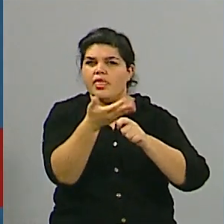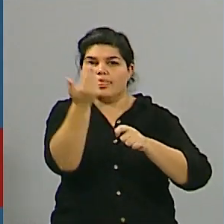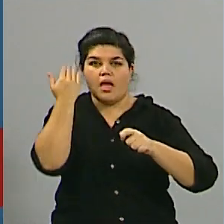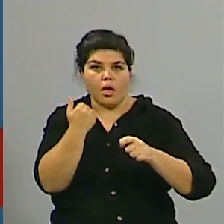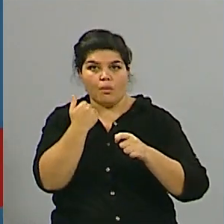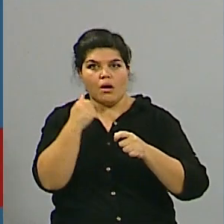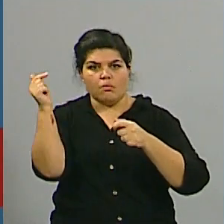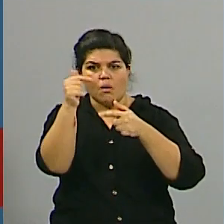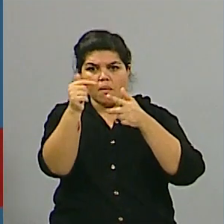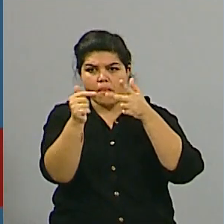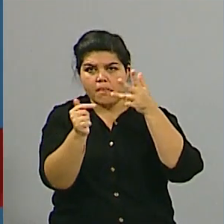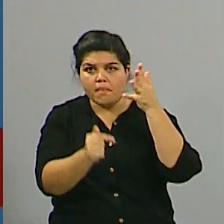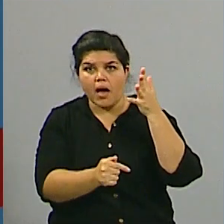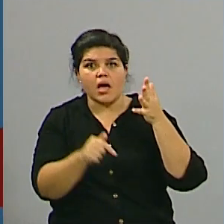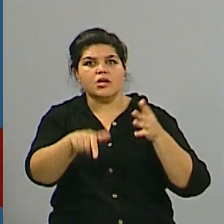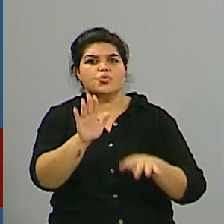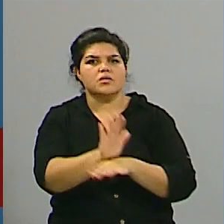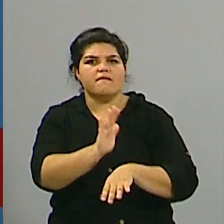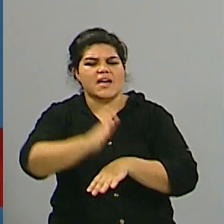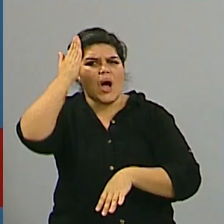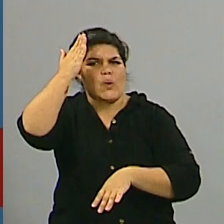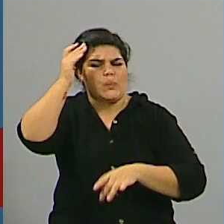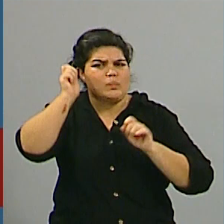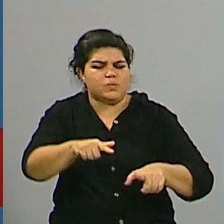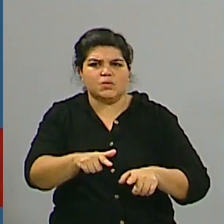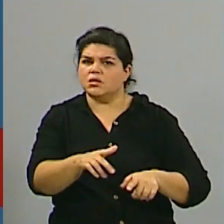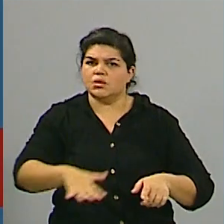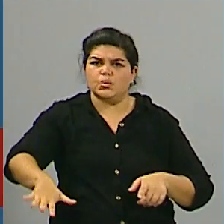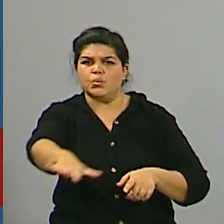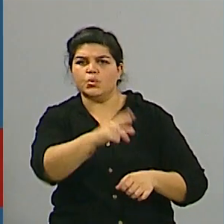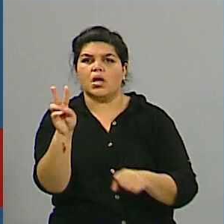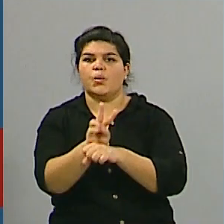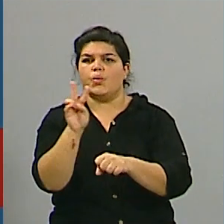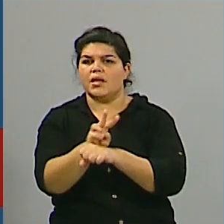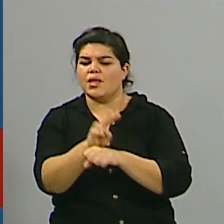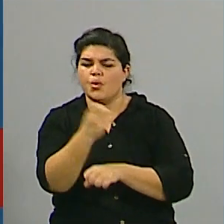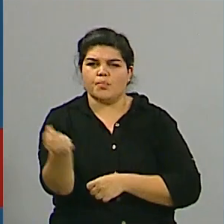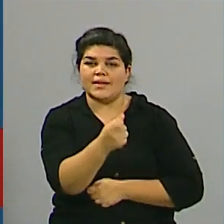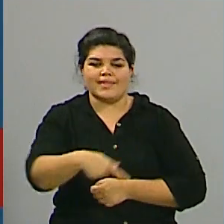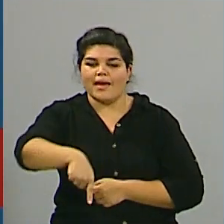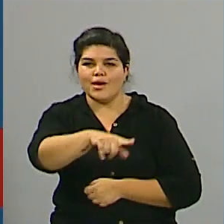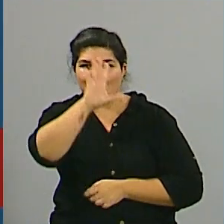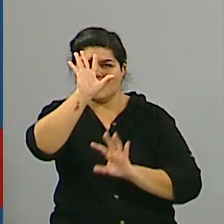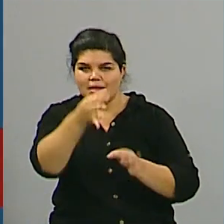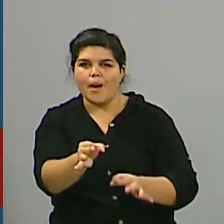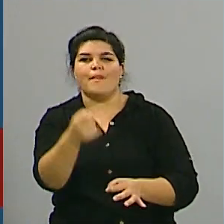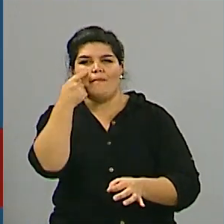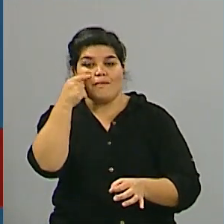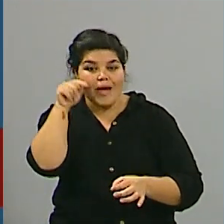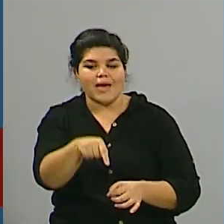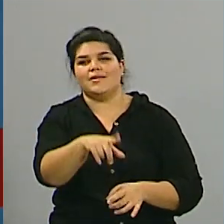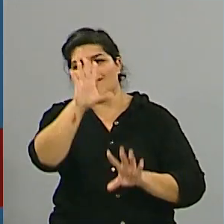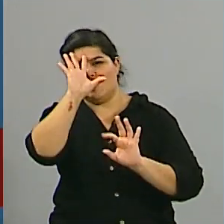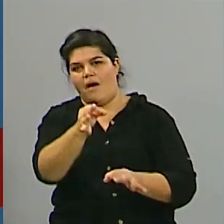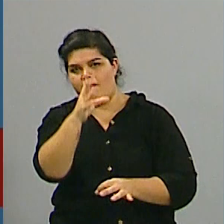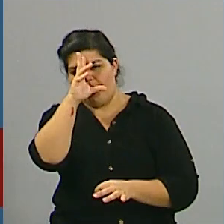súper consciente realmente de que quiere conservar su territorio. Agustina, por último, ¿cuál sería la extensión del